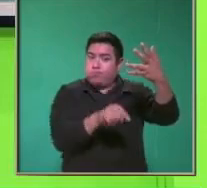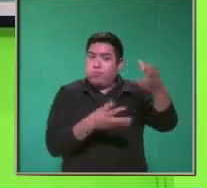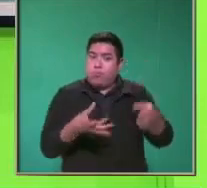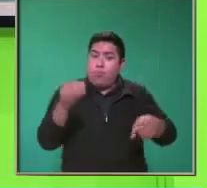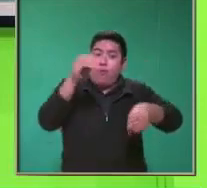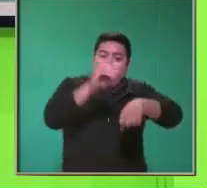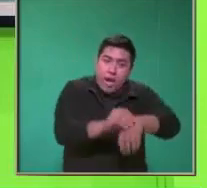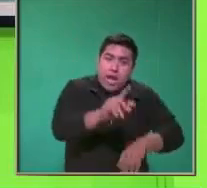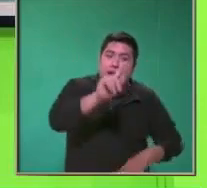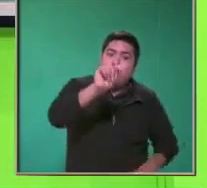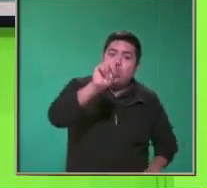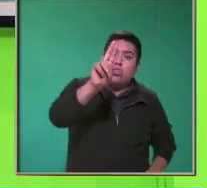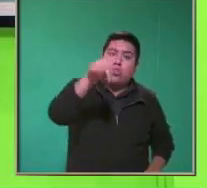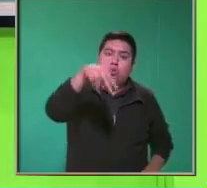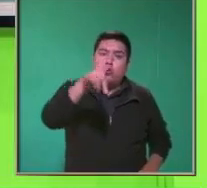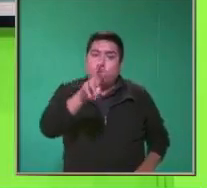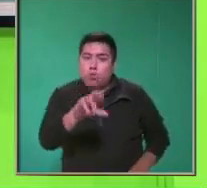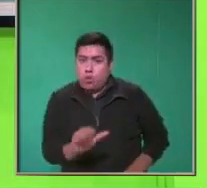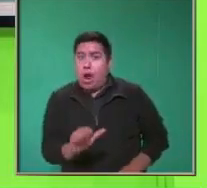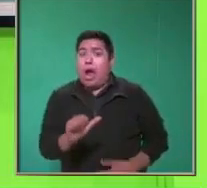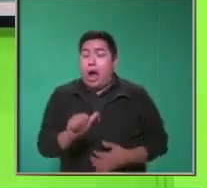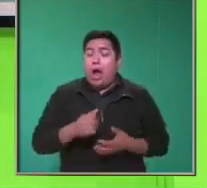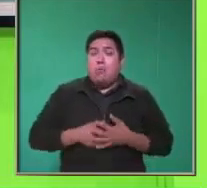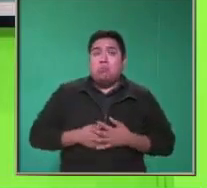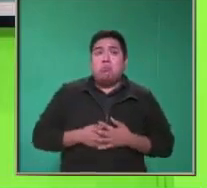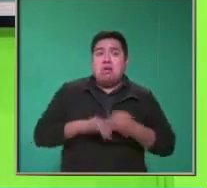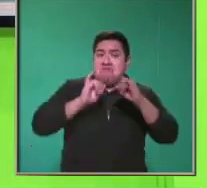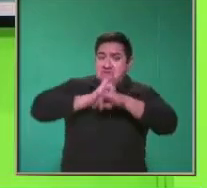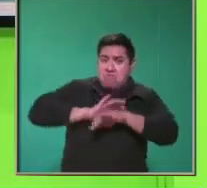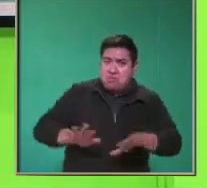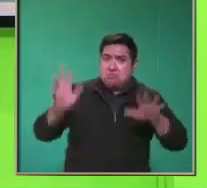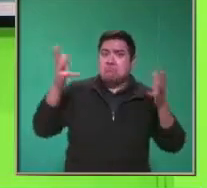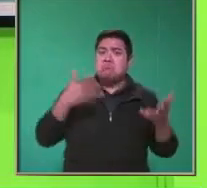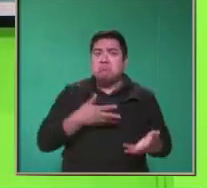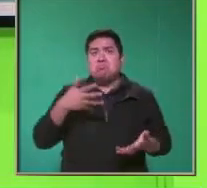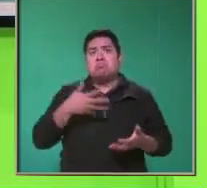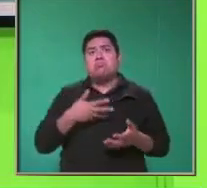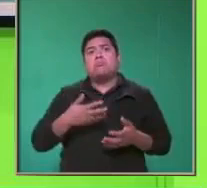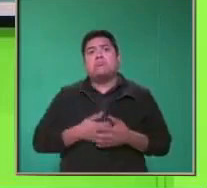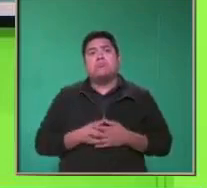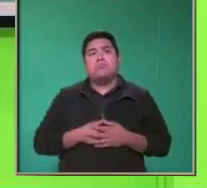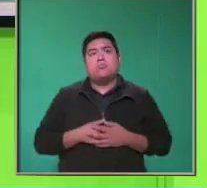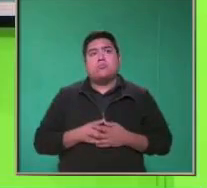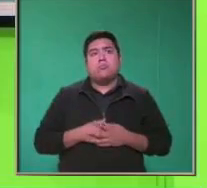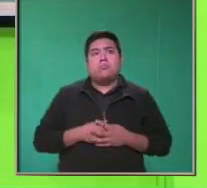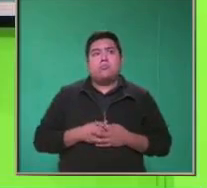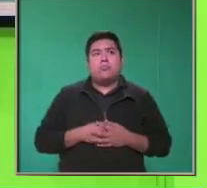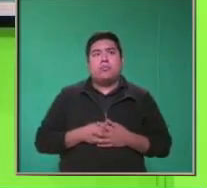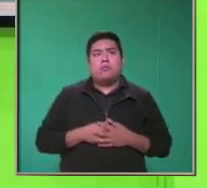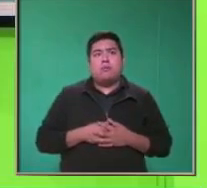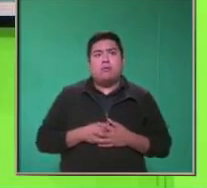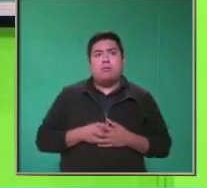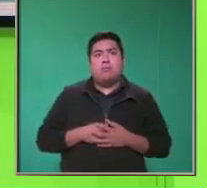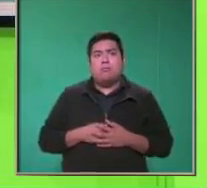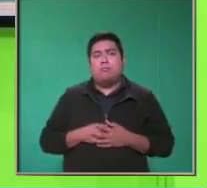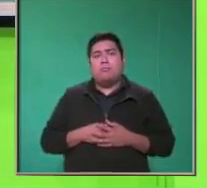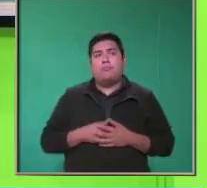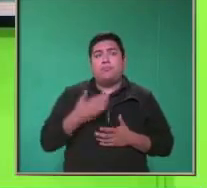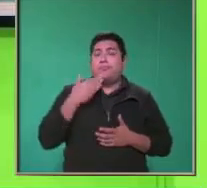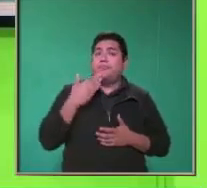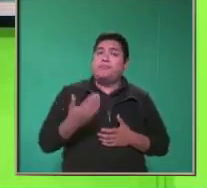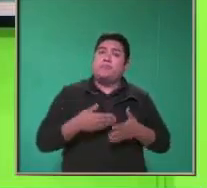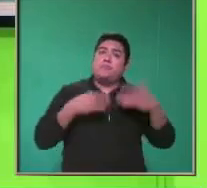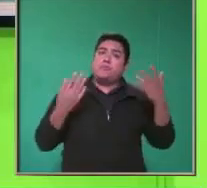cuadro o en tu tabla para ver la información, esas otras regiones que hay también en el mundo. Bien, así